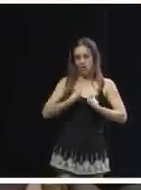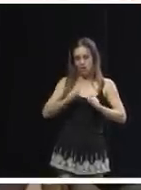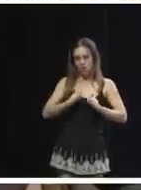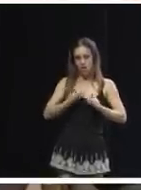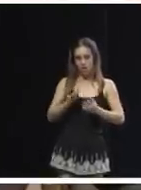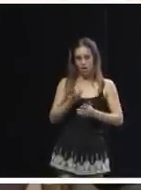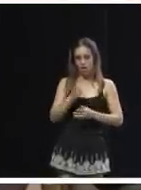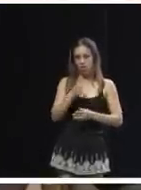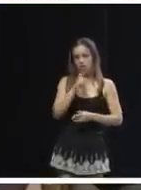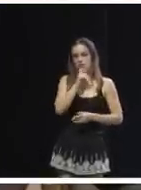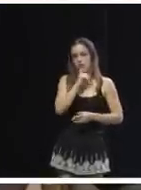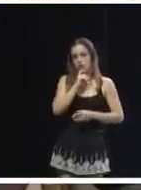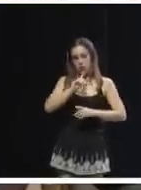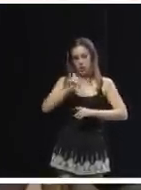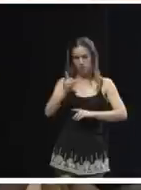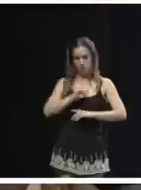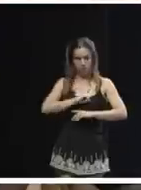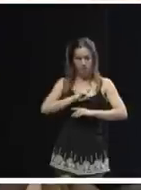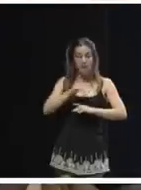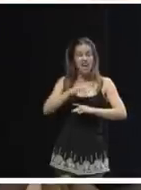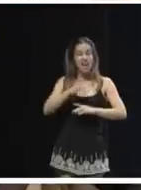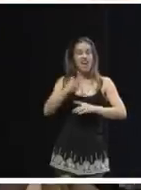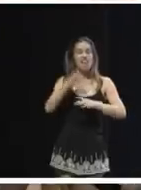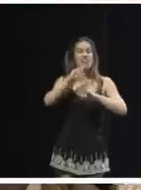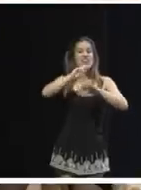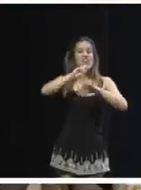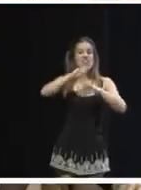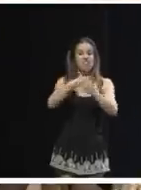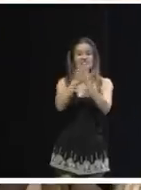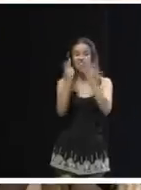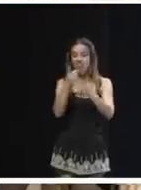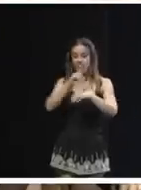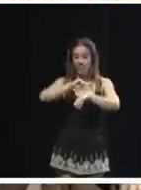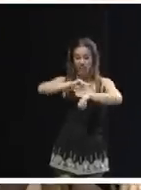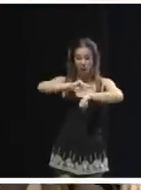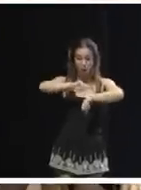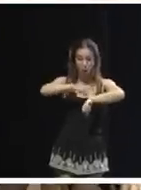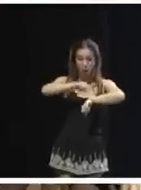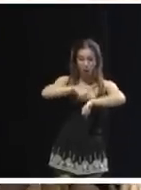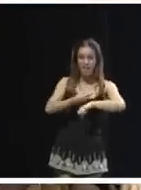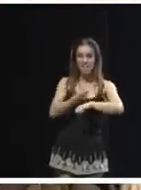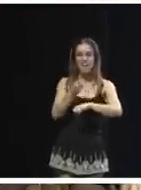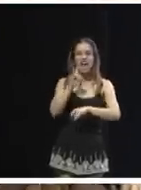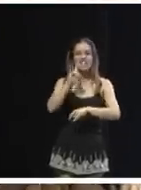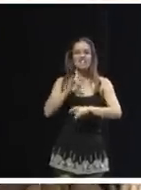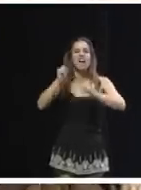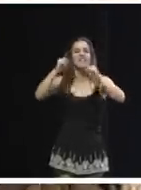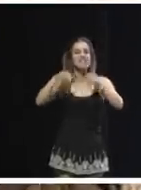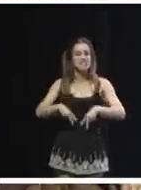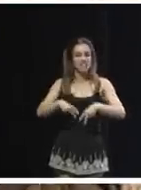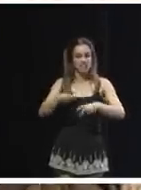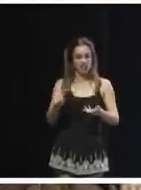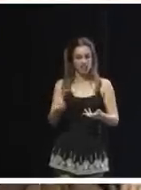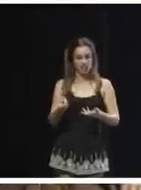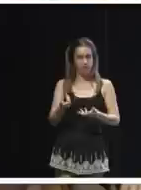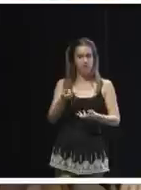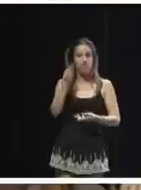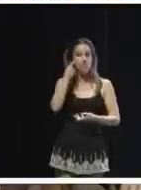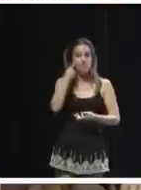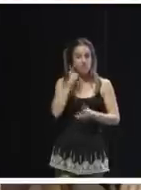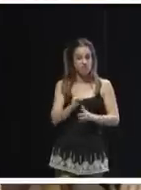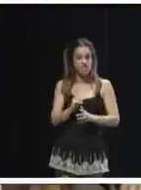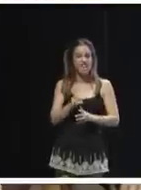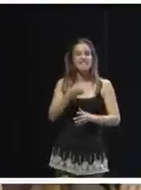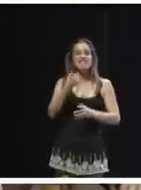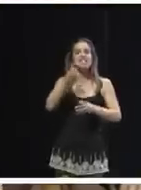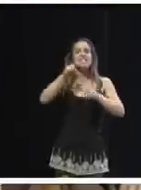Fijaos, 17 horas sin electricidad, 17 horas sin que una